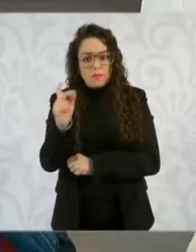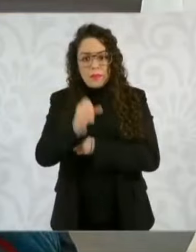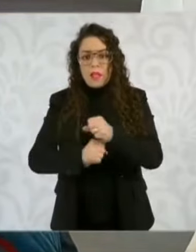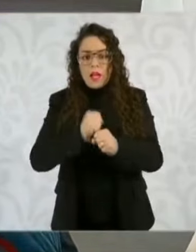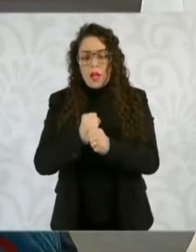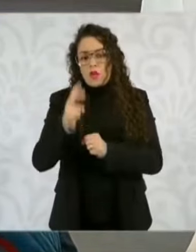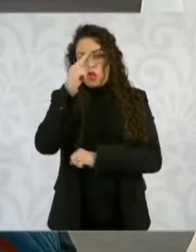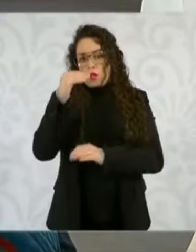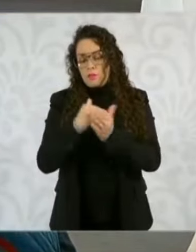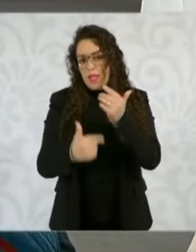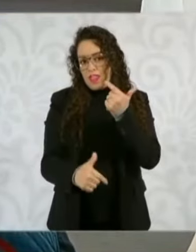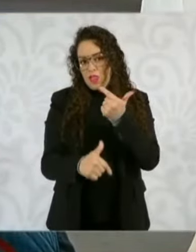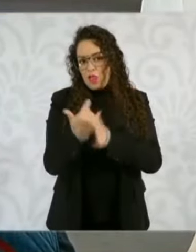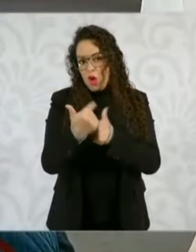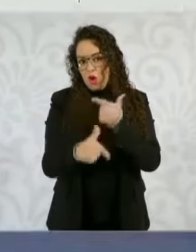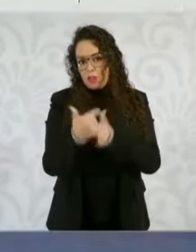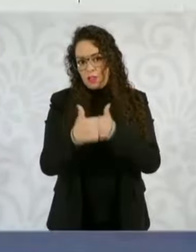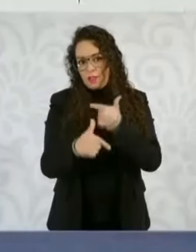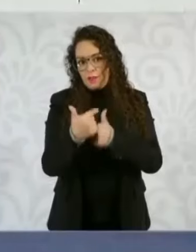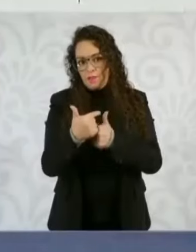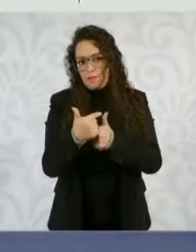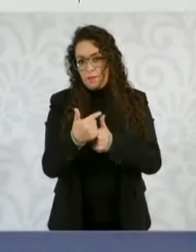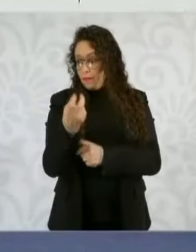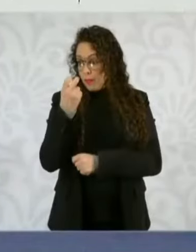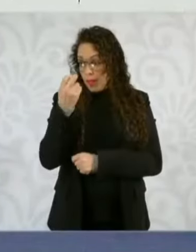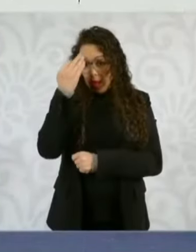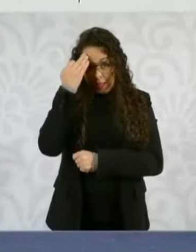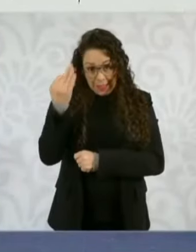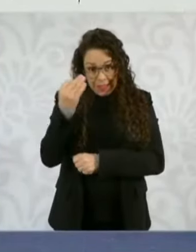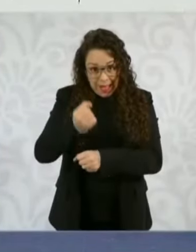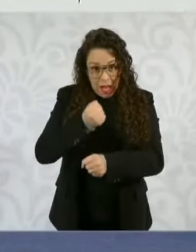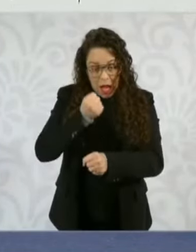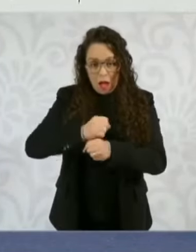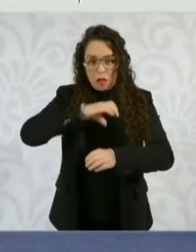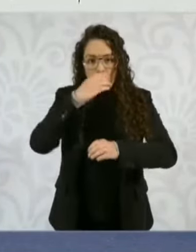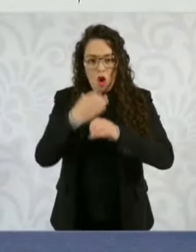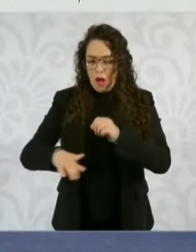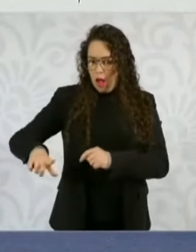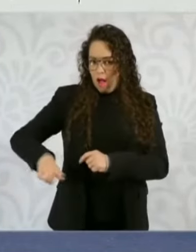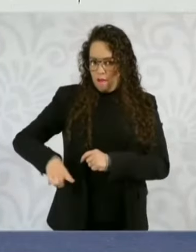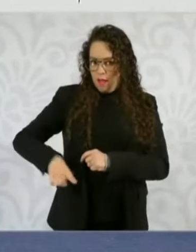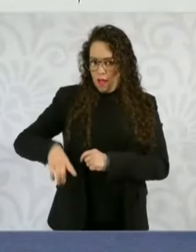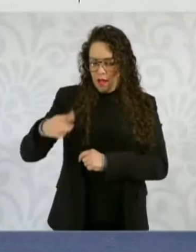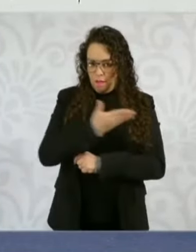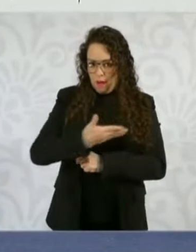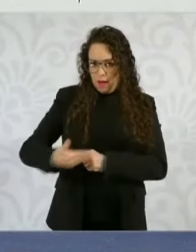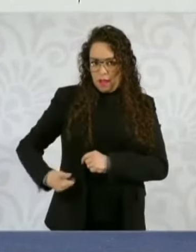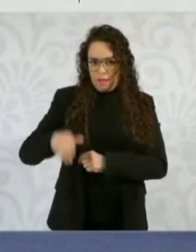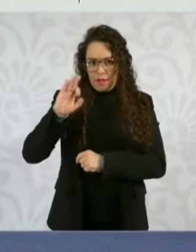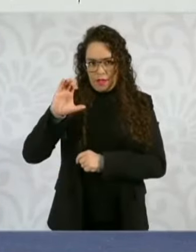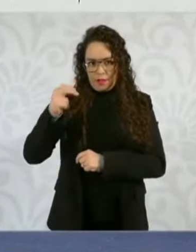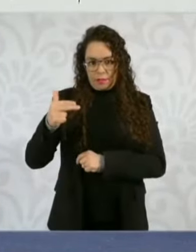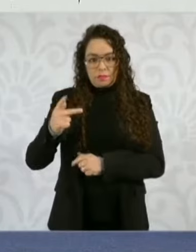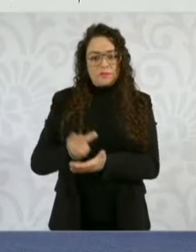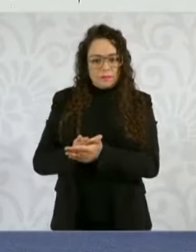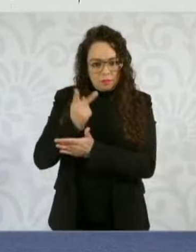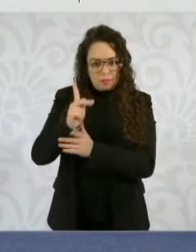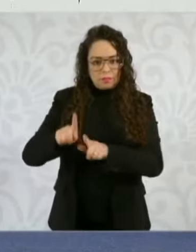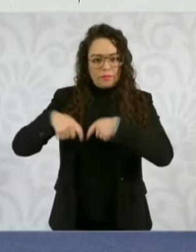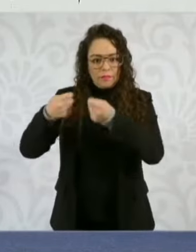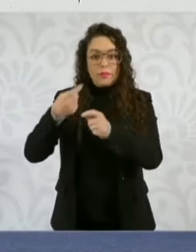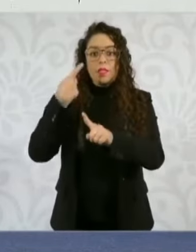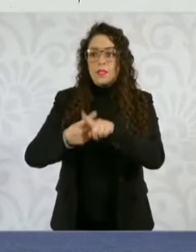2012, cuando termina el sexenio de Felipe Calderón, recibe un reconocimiento por parte de una agencia